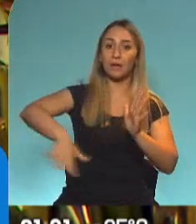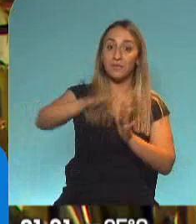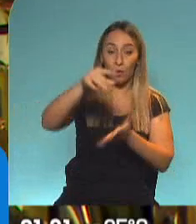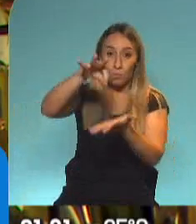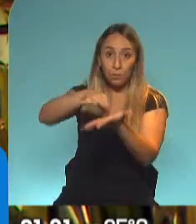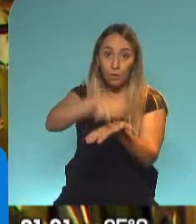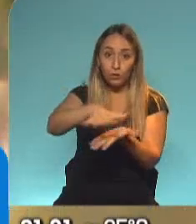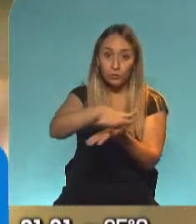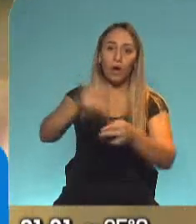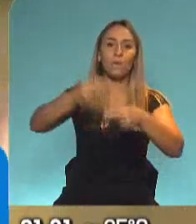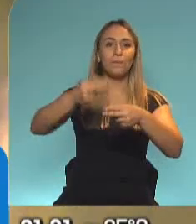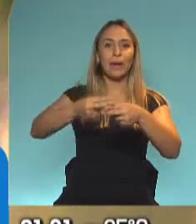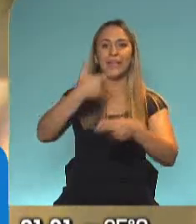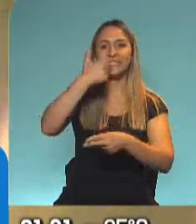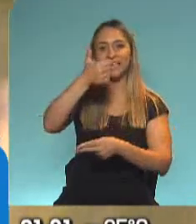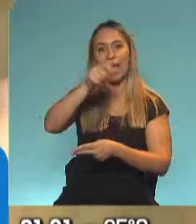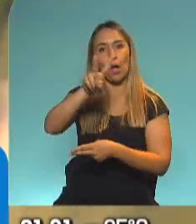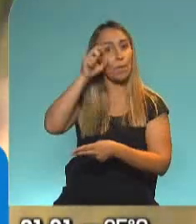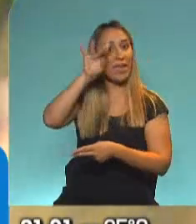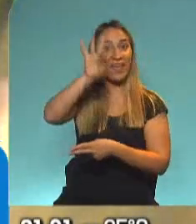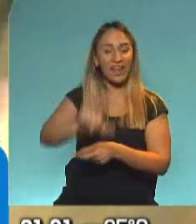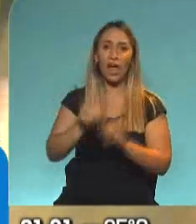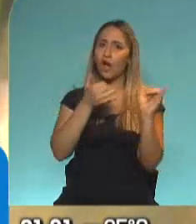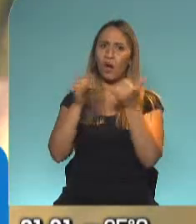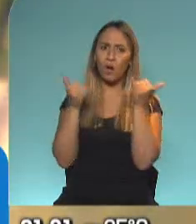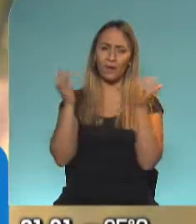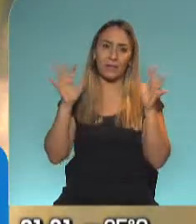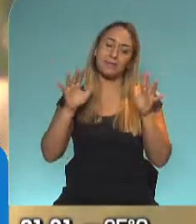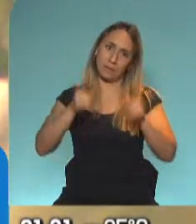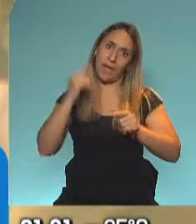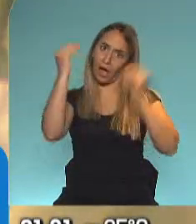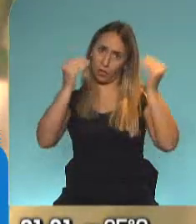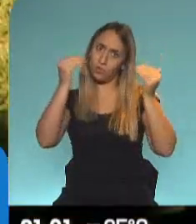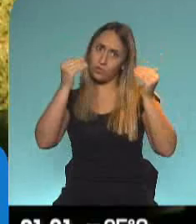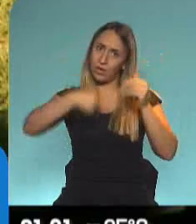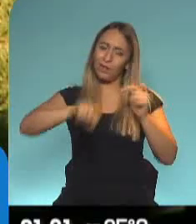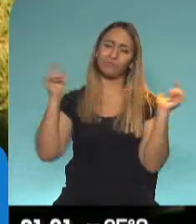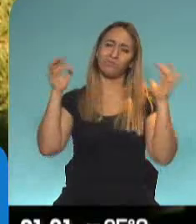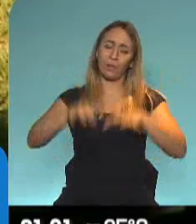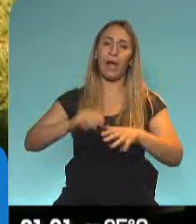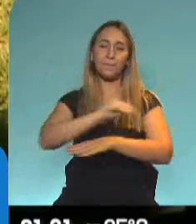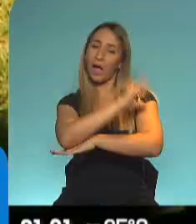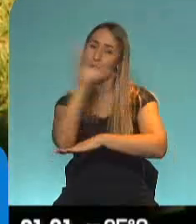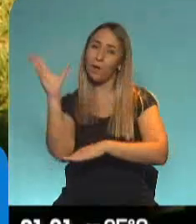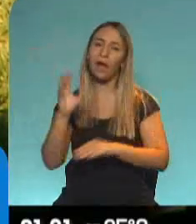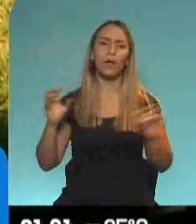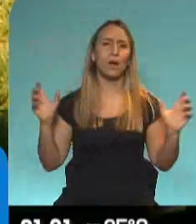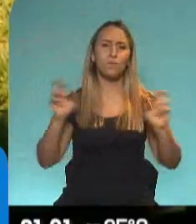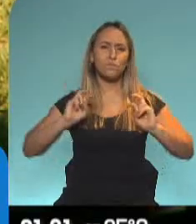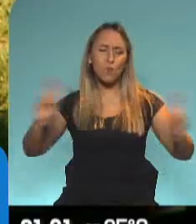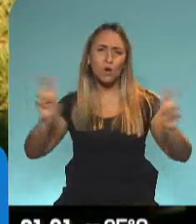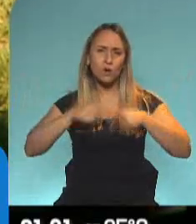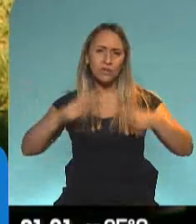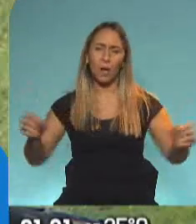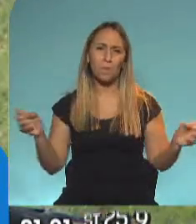fue el Parque Saavedra, donde decenas de adolescentes, y no tanto, amanecieron con parlantes y conservadoras con bebidas,